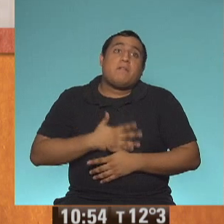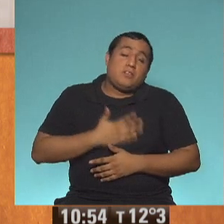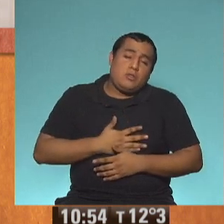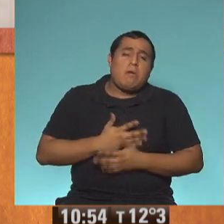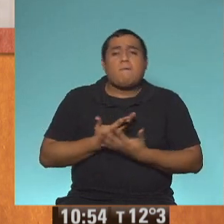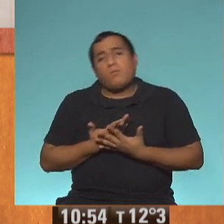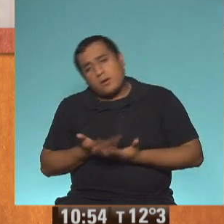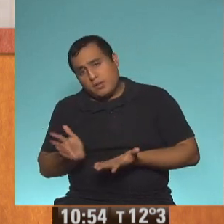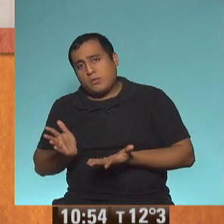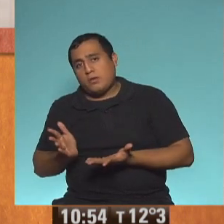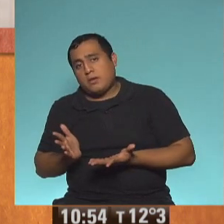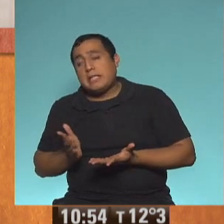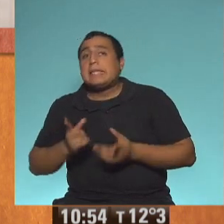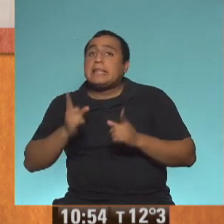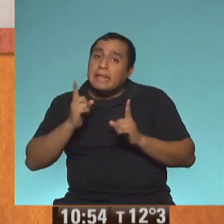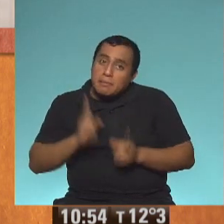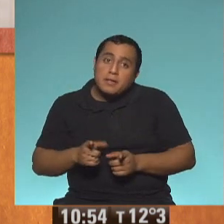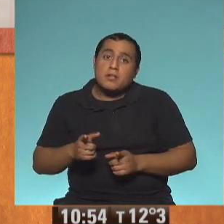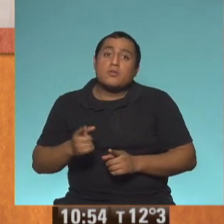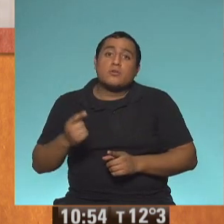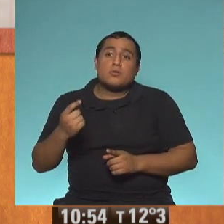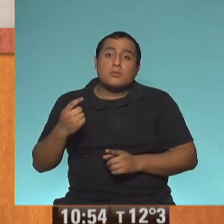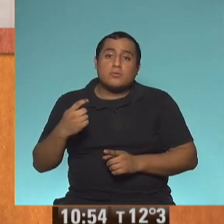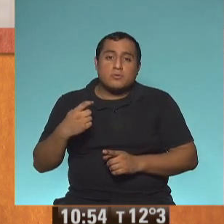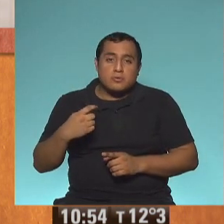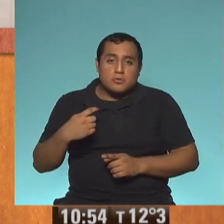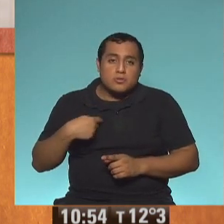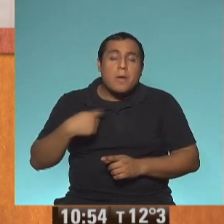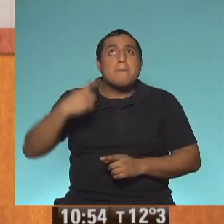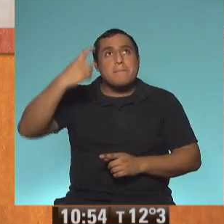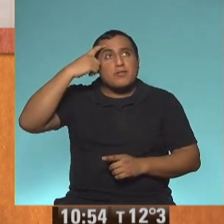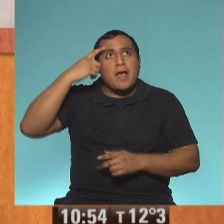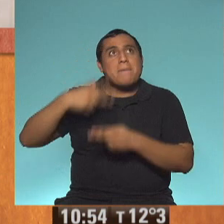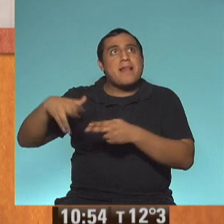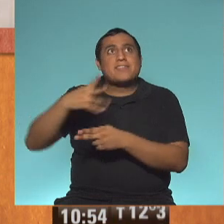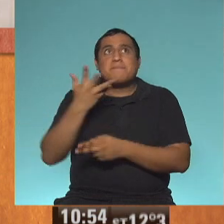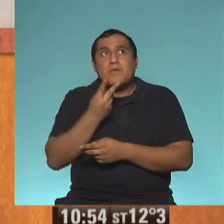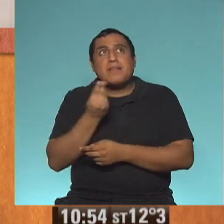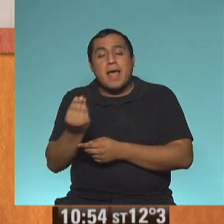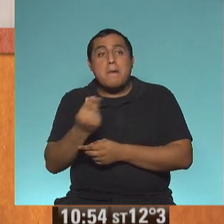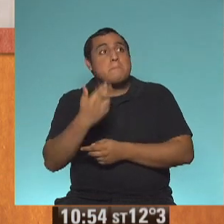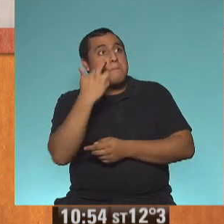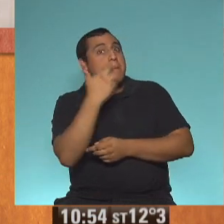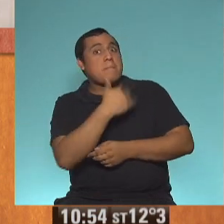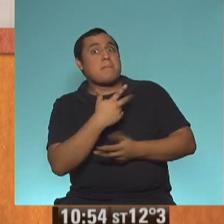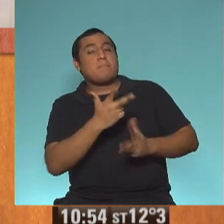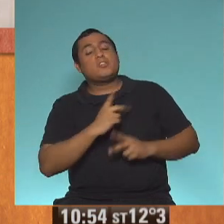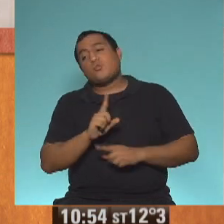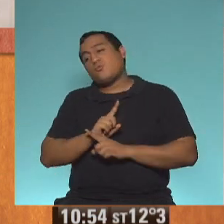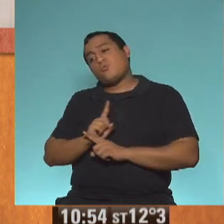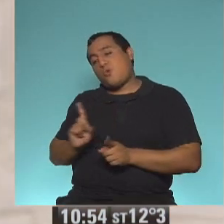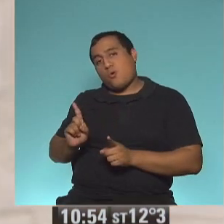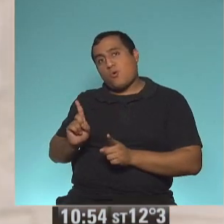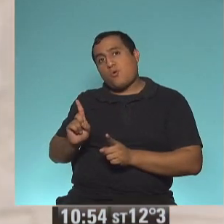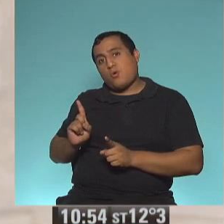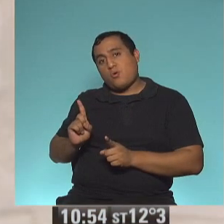aburro. Y también cuando yo puedo estar en la plaza, mis papis me dicen que no.